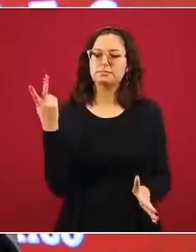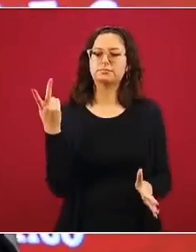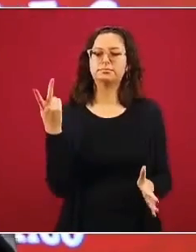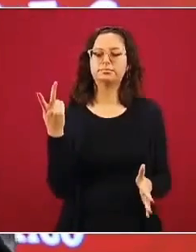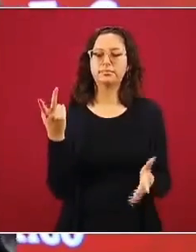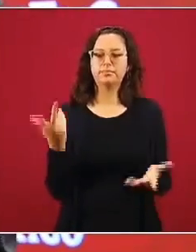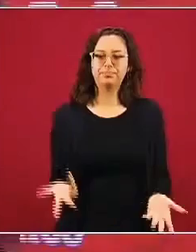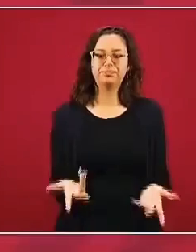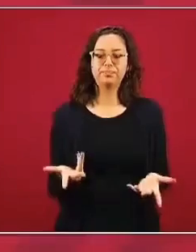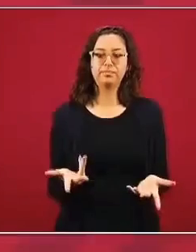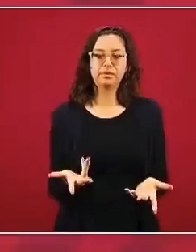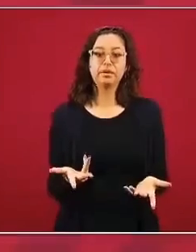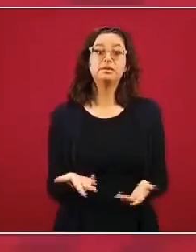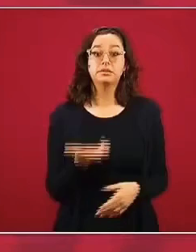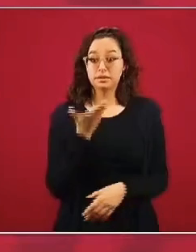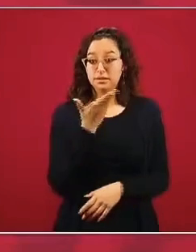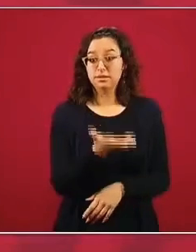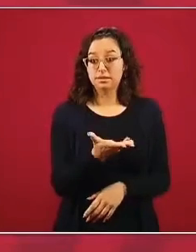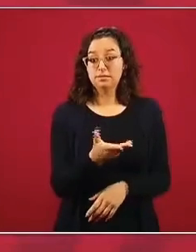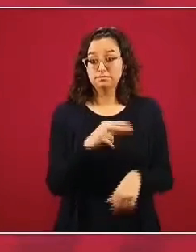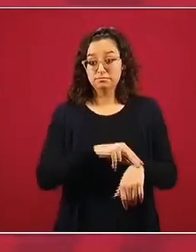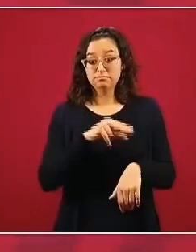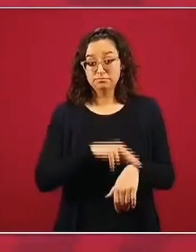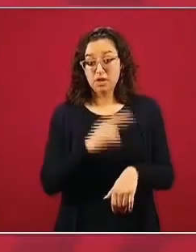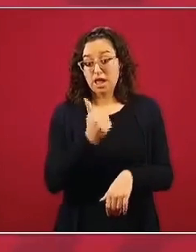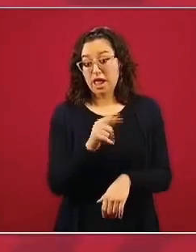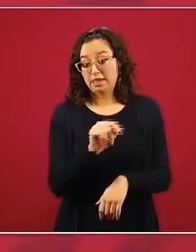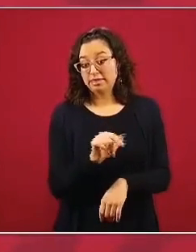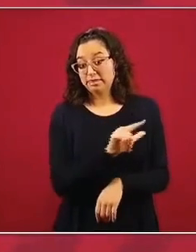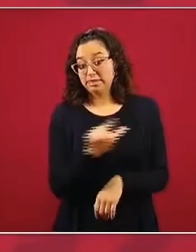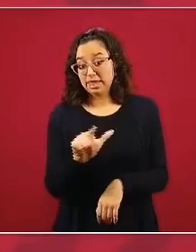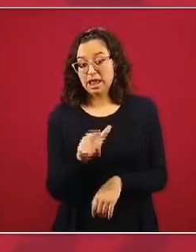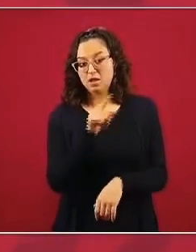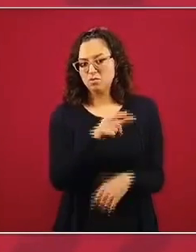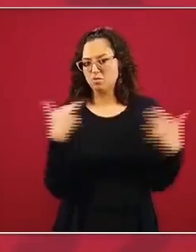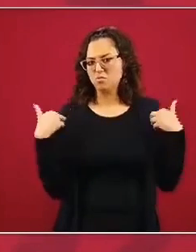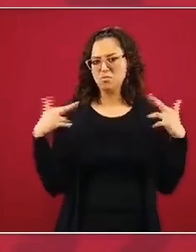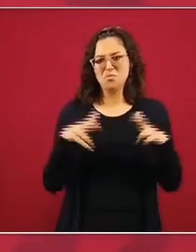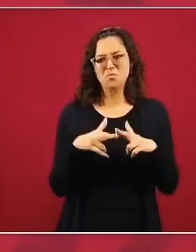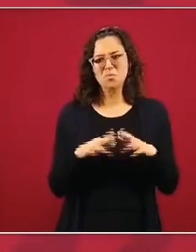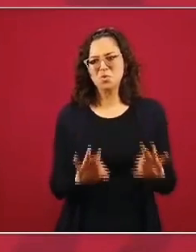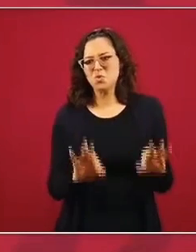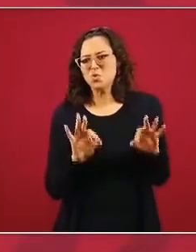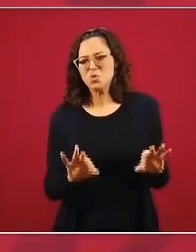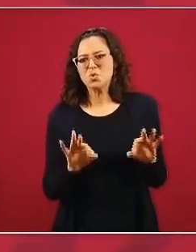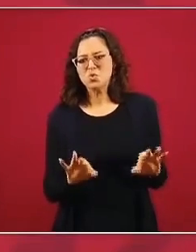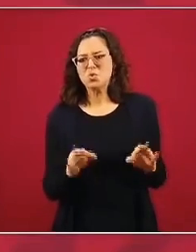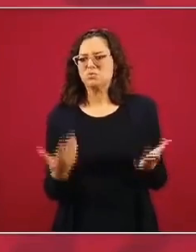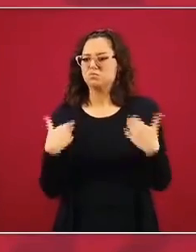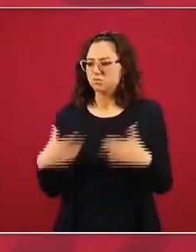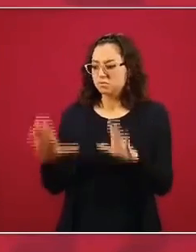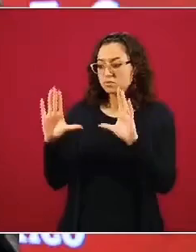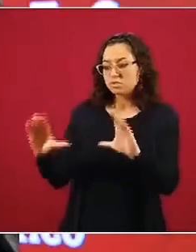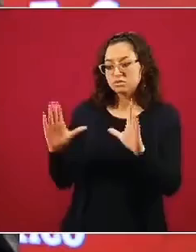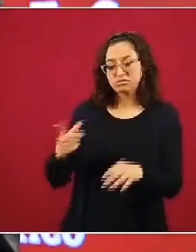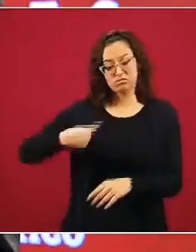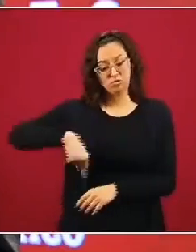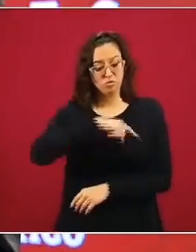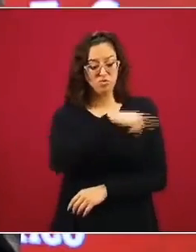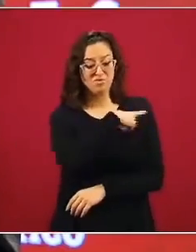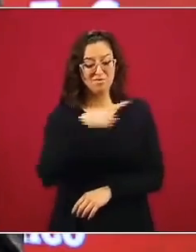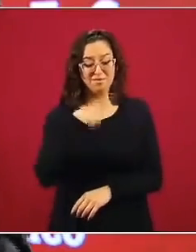Un gran maestro ha sido precisamente el doctor Hugo López-Gatell, de cómo